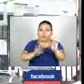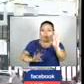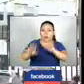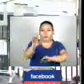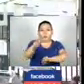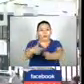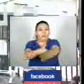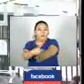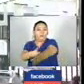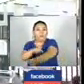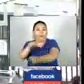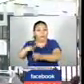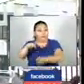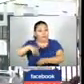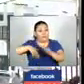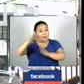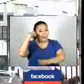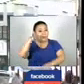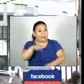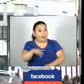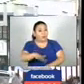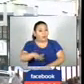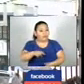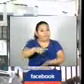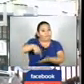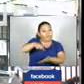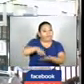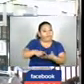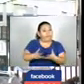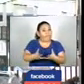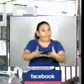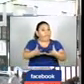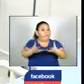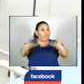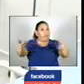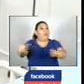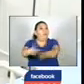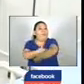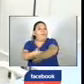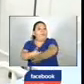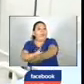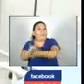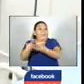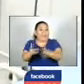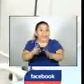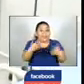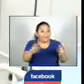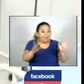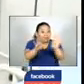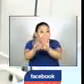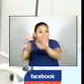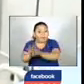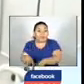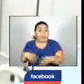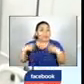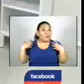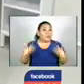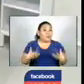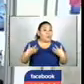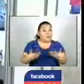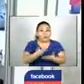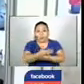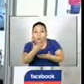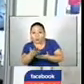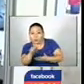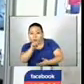centros hospitalarios de las principales ciudades del país registran una sobrepoblación hospitalaria y el cierre de cientos de centros de